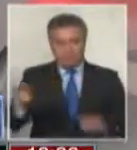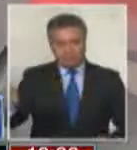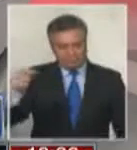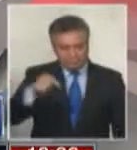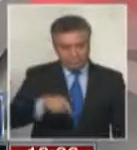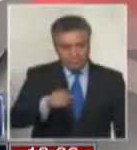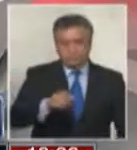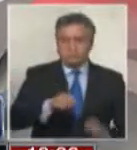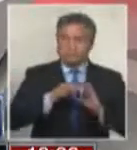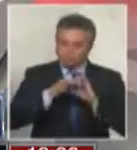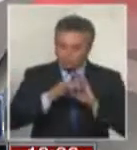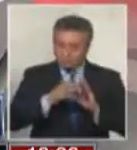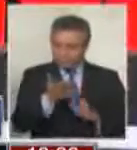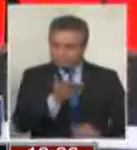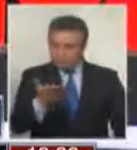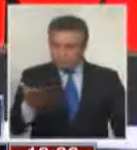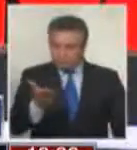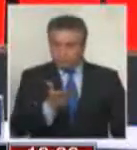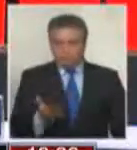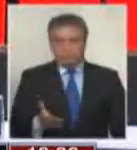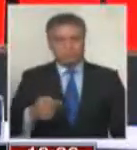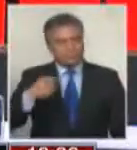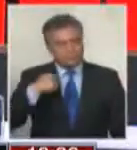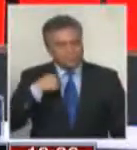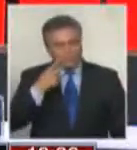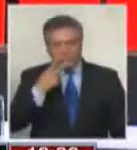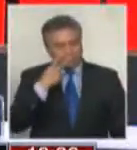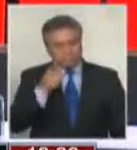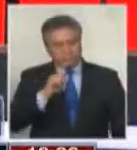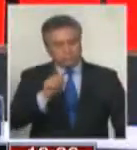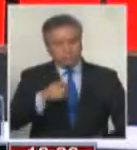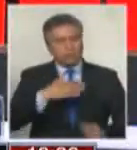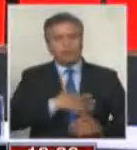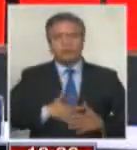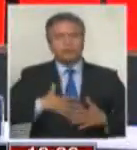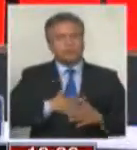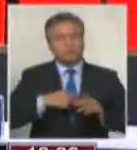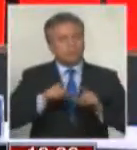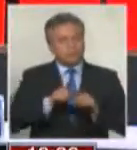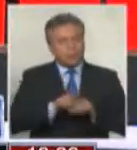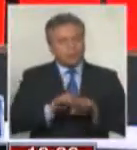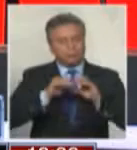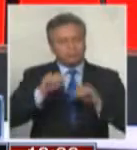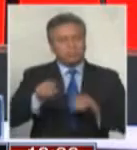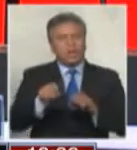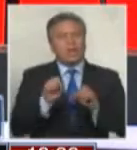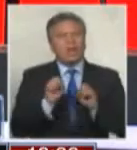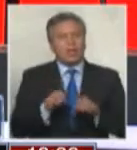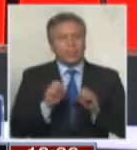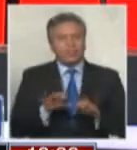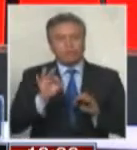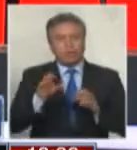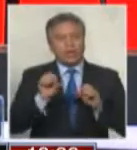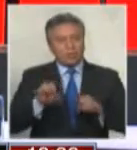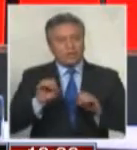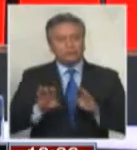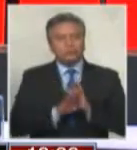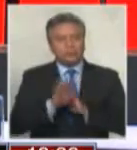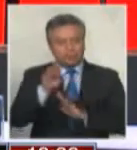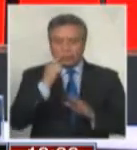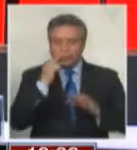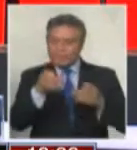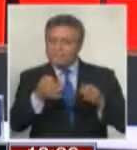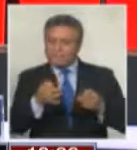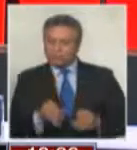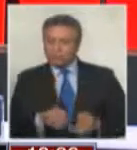muchas gracias rectora no lo veíamos contento con la asignación que se le dio a educación y educación superior por el presupuesto